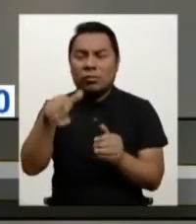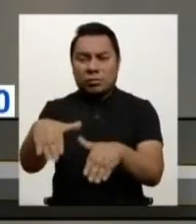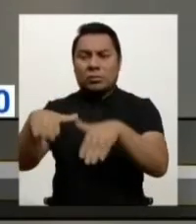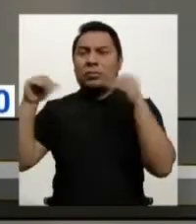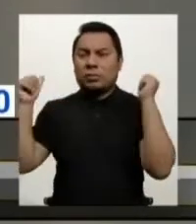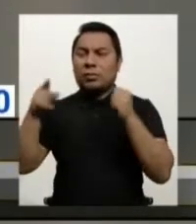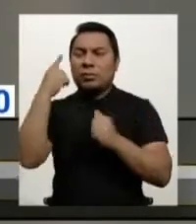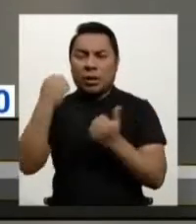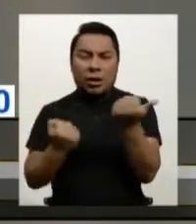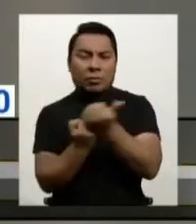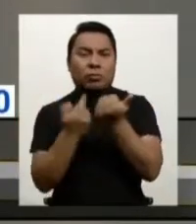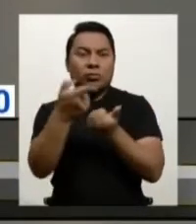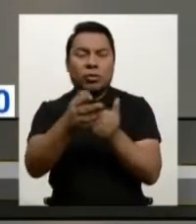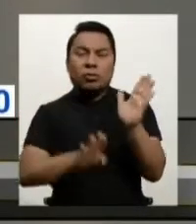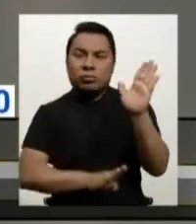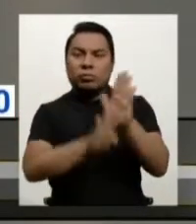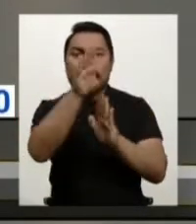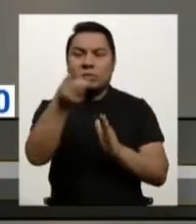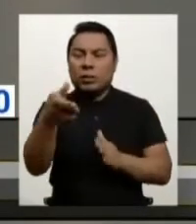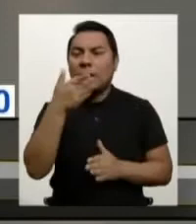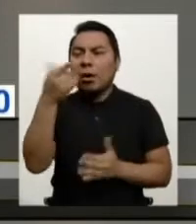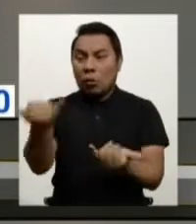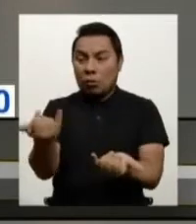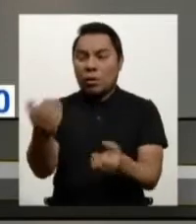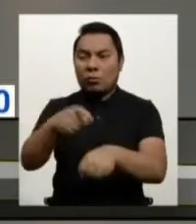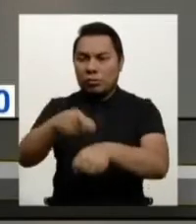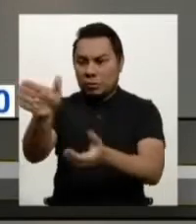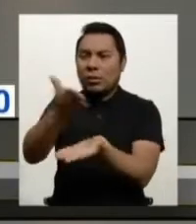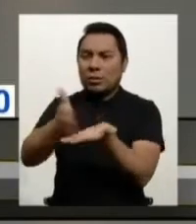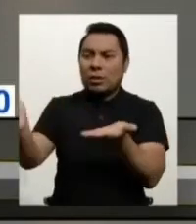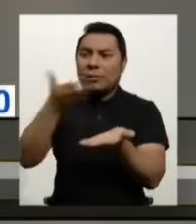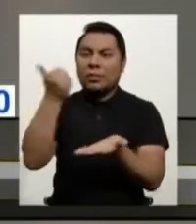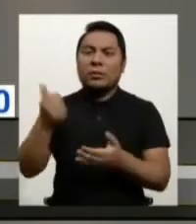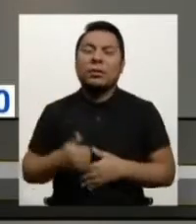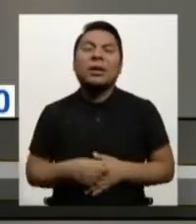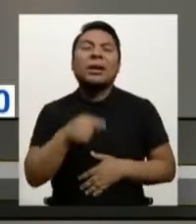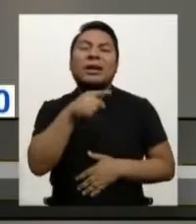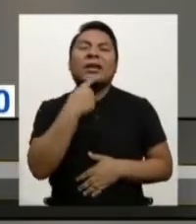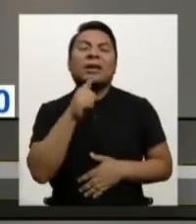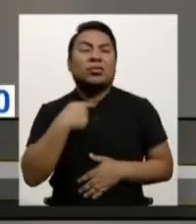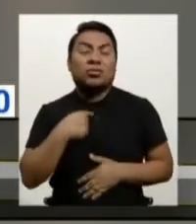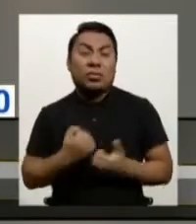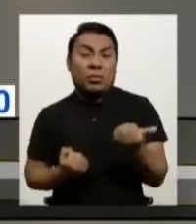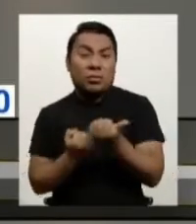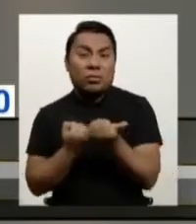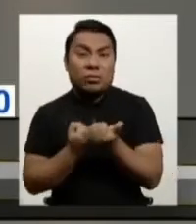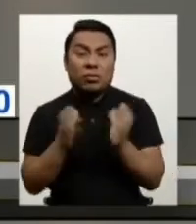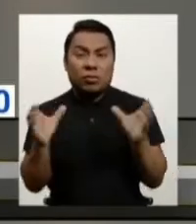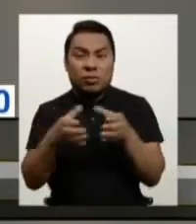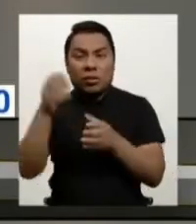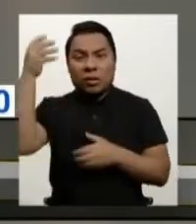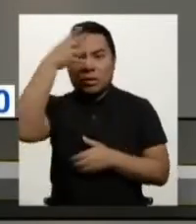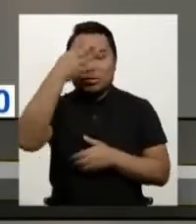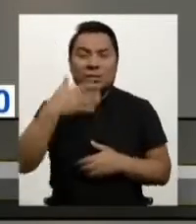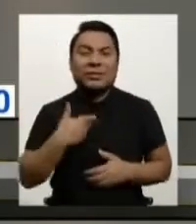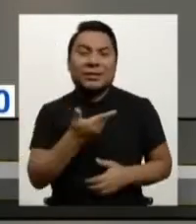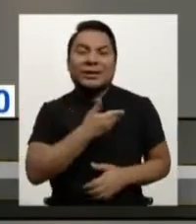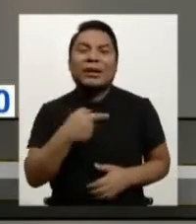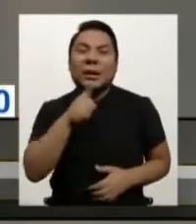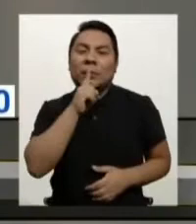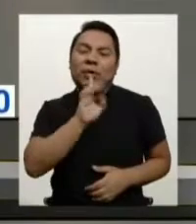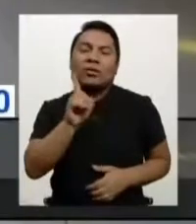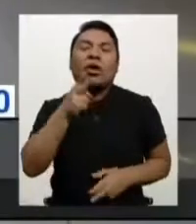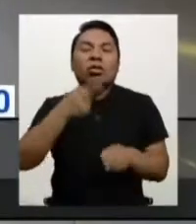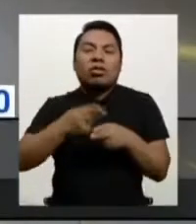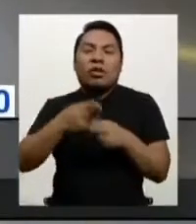nuestros principios y este es el momento. O sea, él se niega, dice, a ser cómplice con Donald Trump, aunque nunca lo mencionó por su nombre, pero es